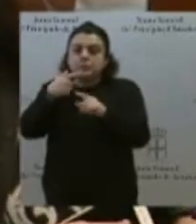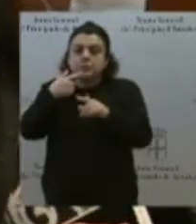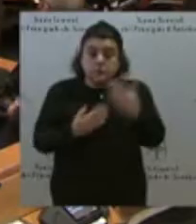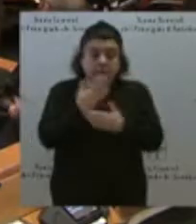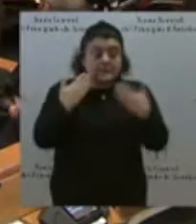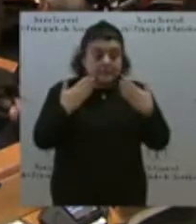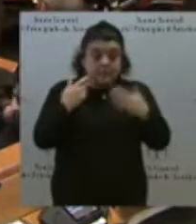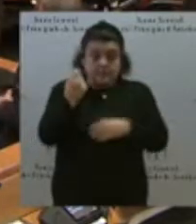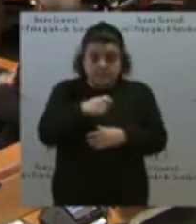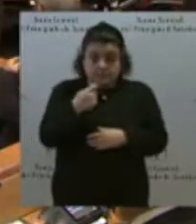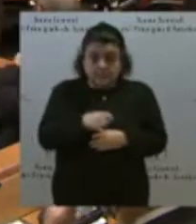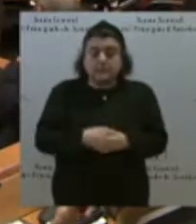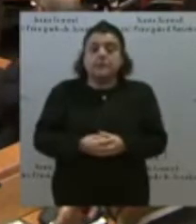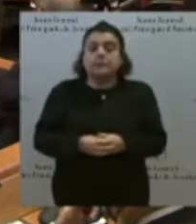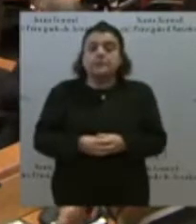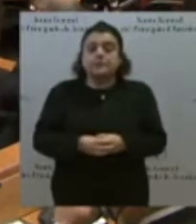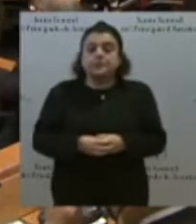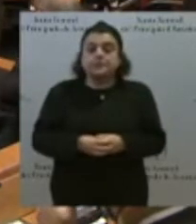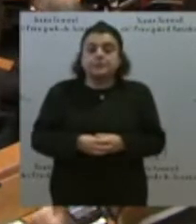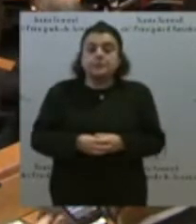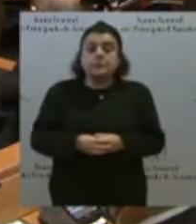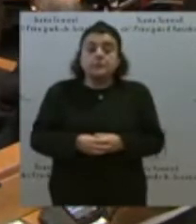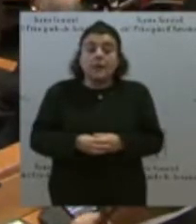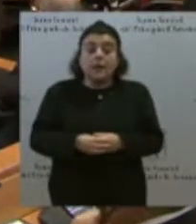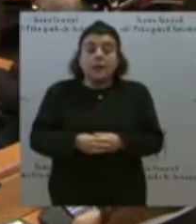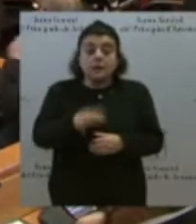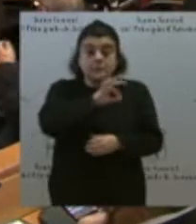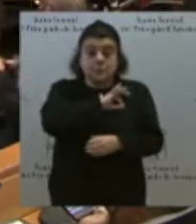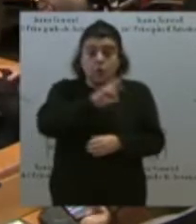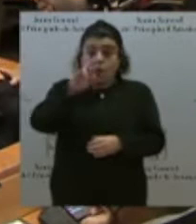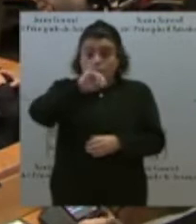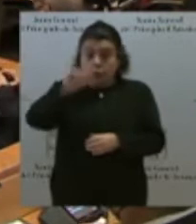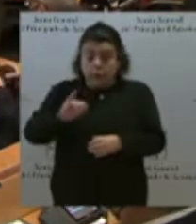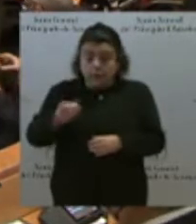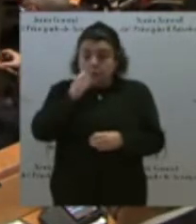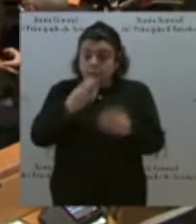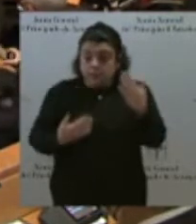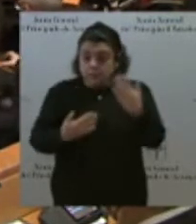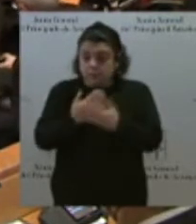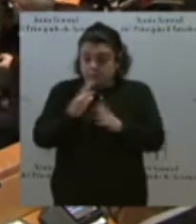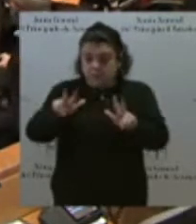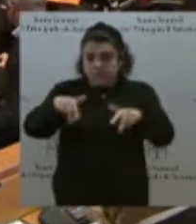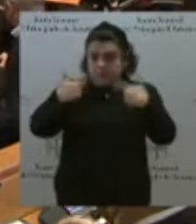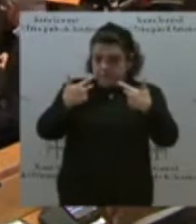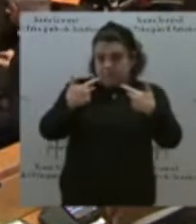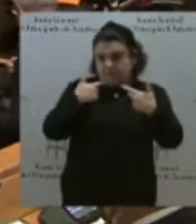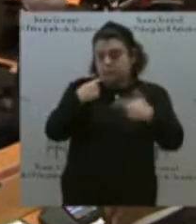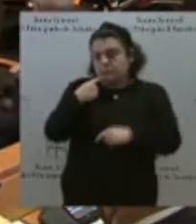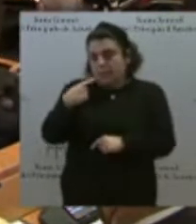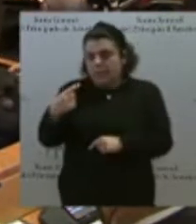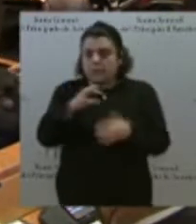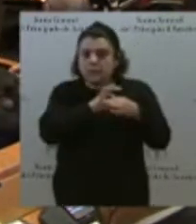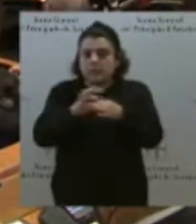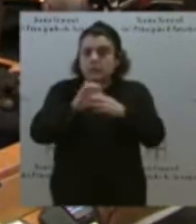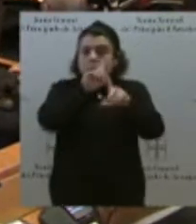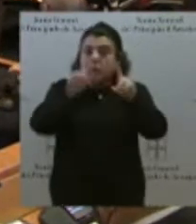Gracias. Señora Rodríguez, buenos días. Mire, permítame que le diga en relación con la pregunta, de una forma totalmente